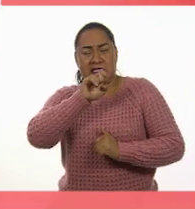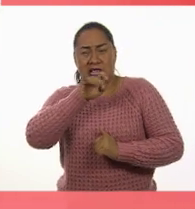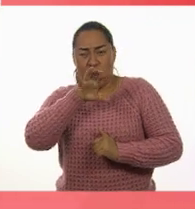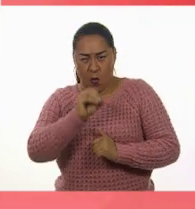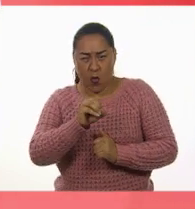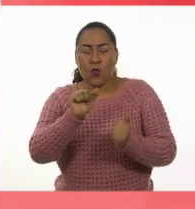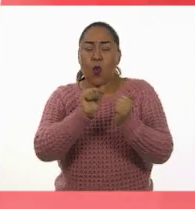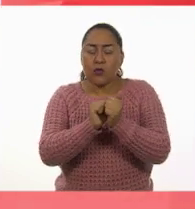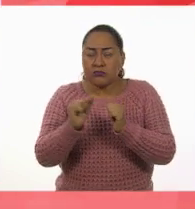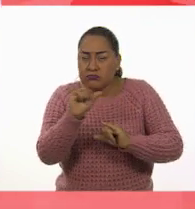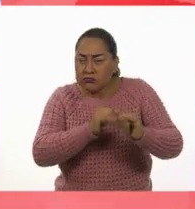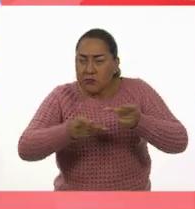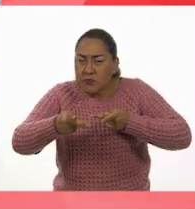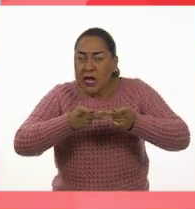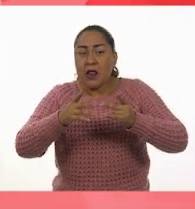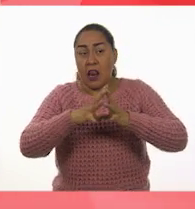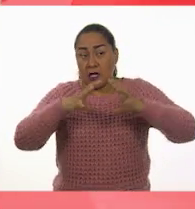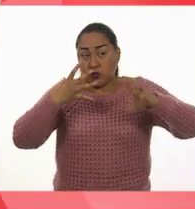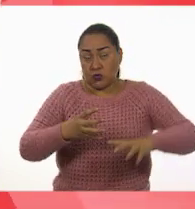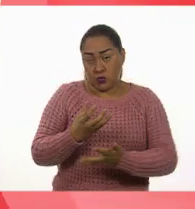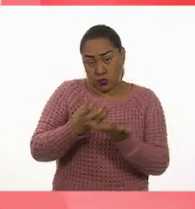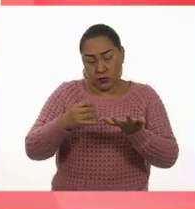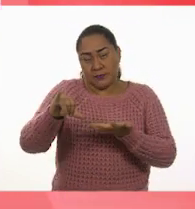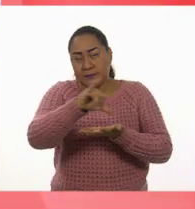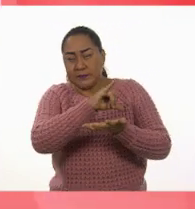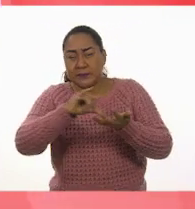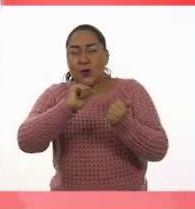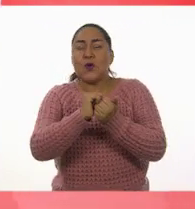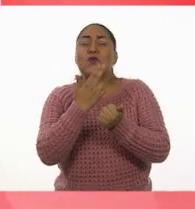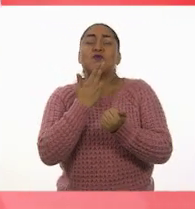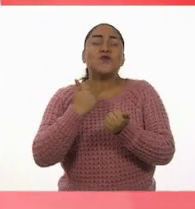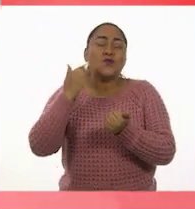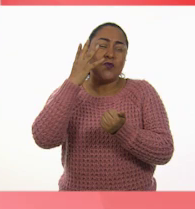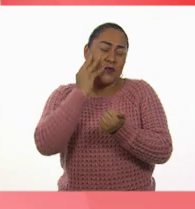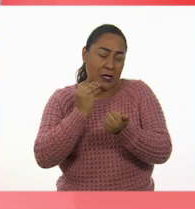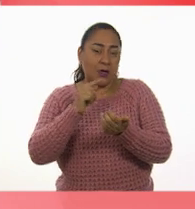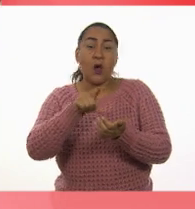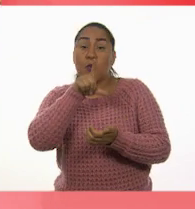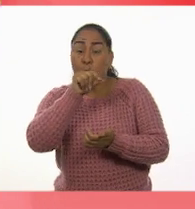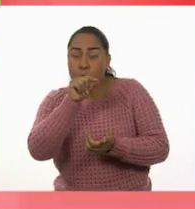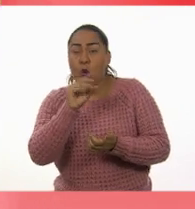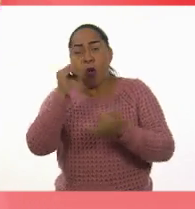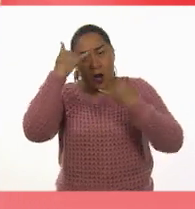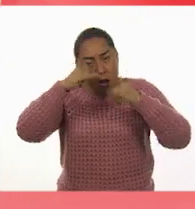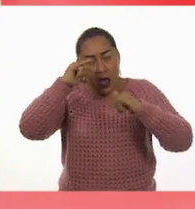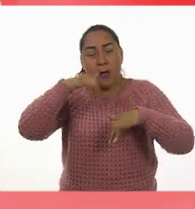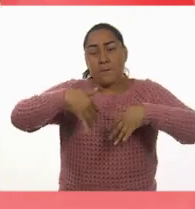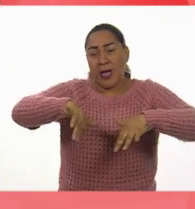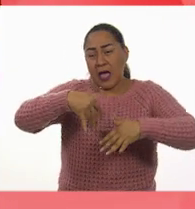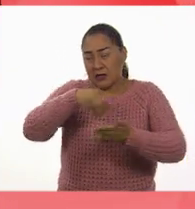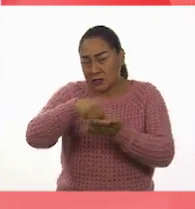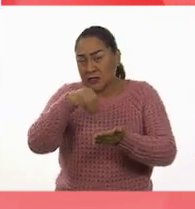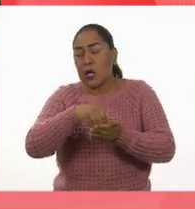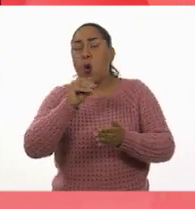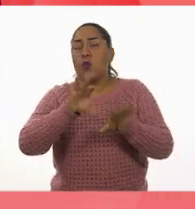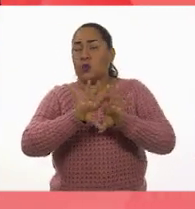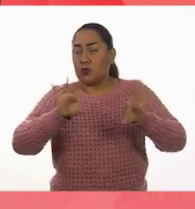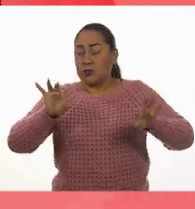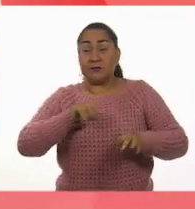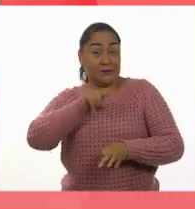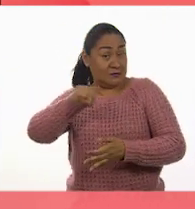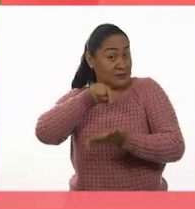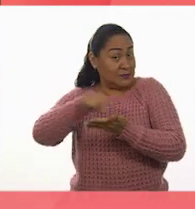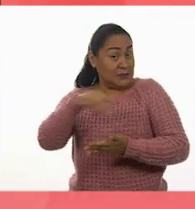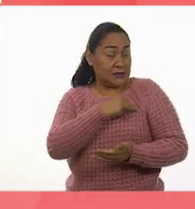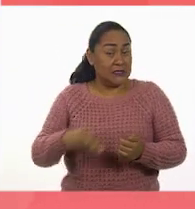a base de una capa de lechuga, aderezo agridulce, pollo, res, pata de cerdo y chorizo. En Chilapa